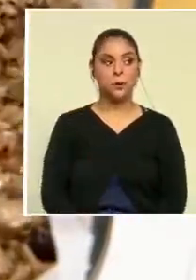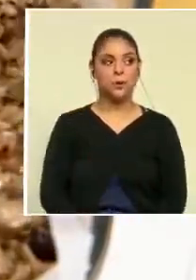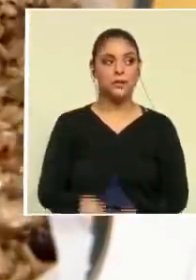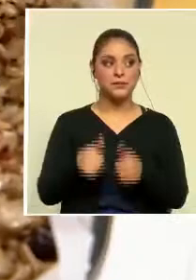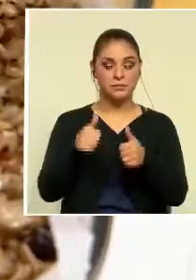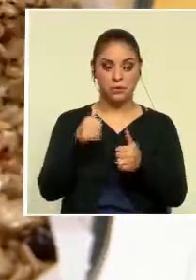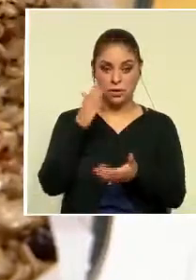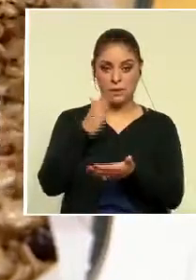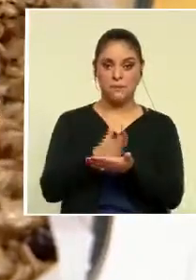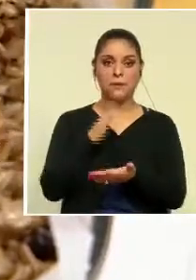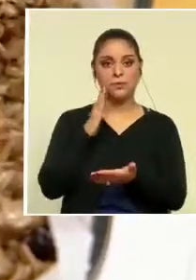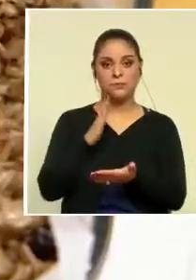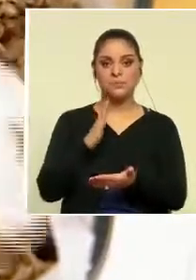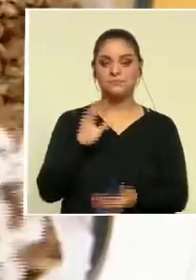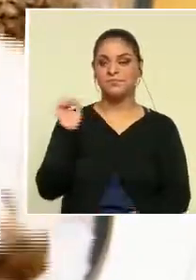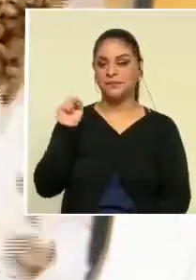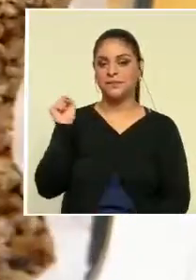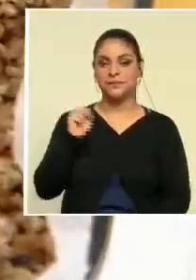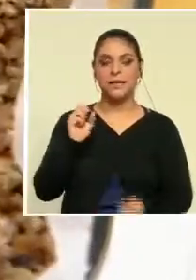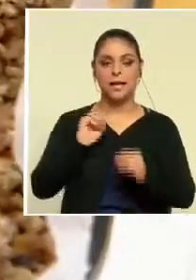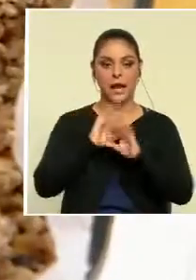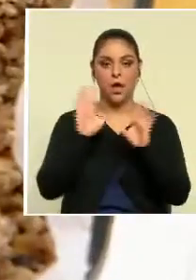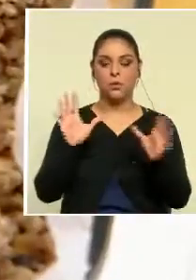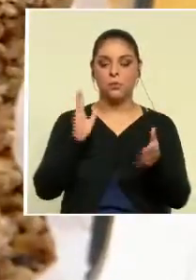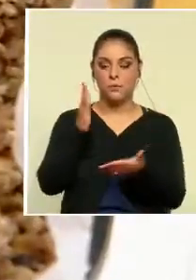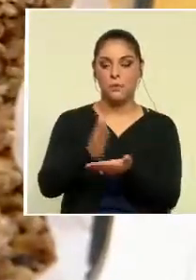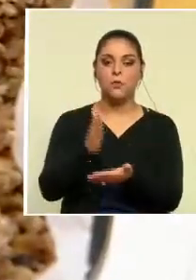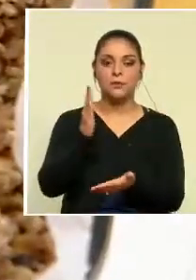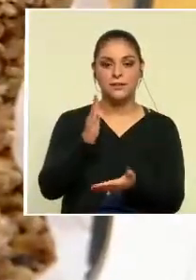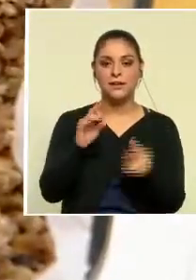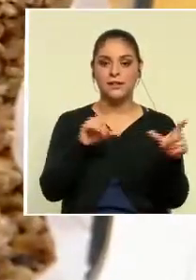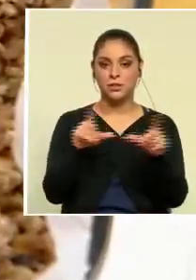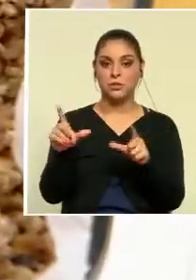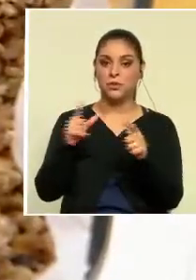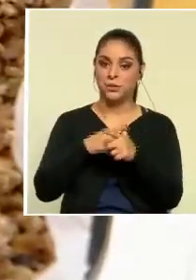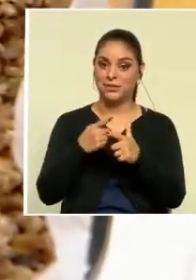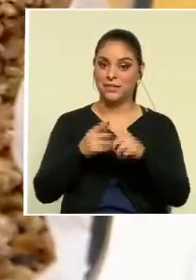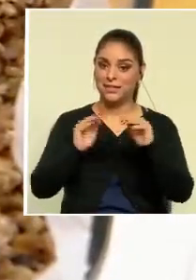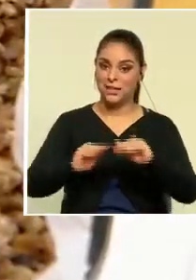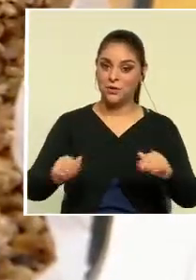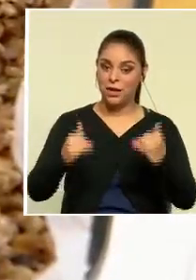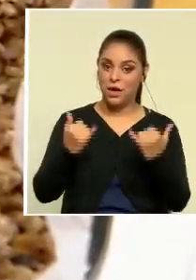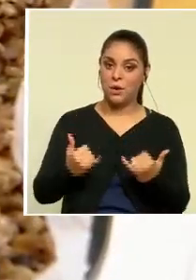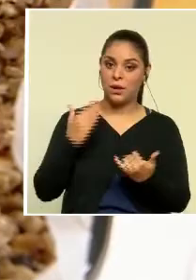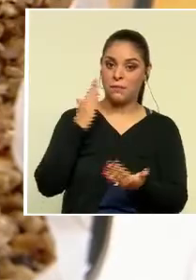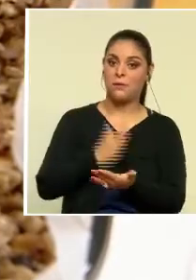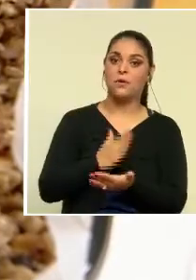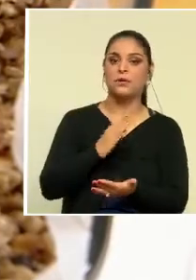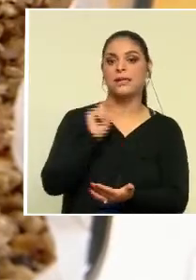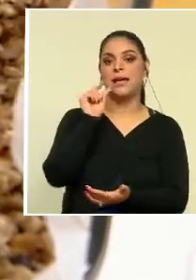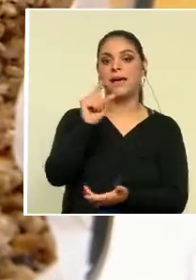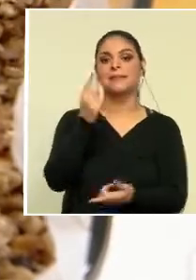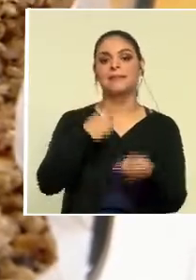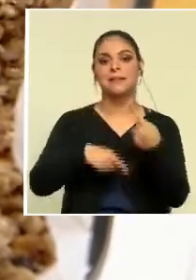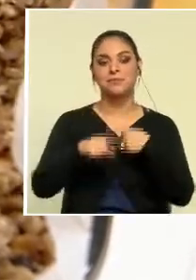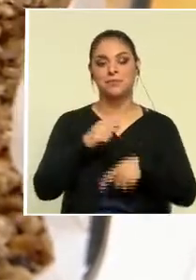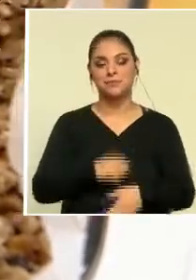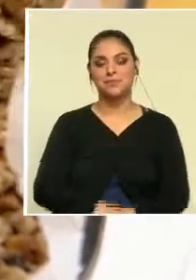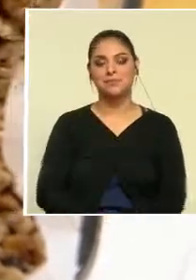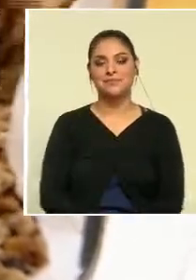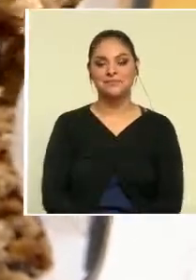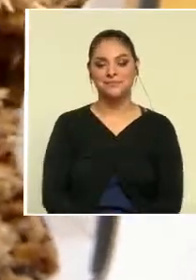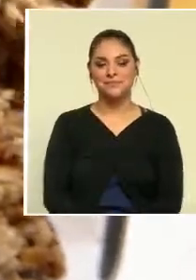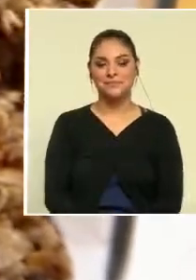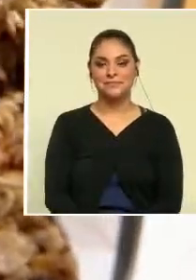niño bueno si vamos a una pausa por supuesto listo entonces niños y niñas vamos a una pausa ya casi regresamos